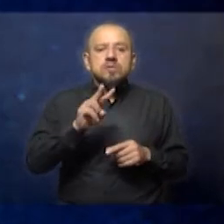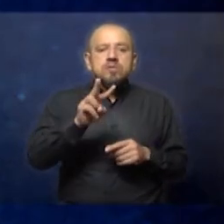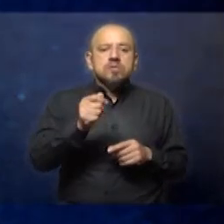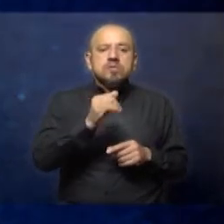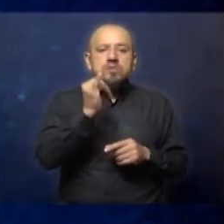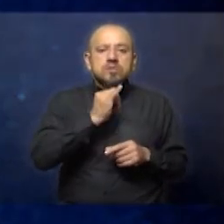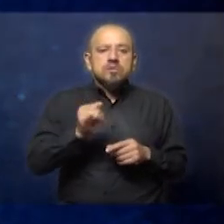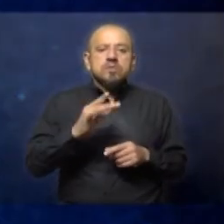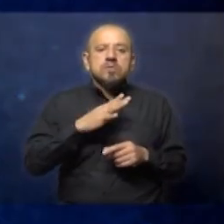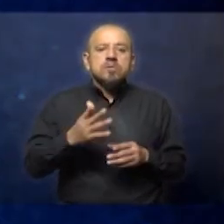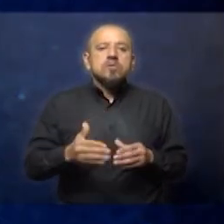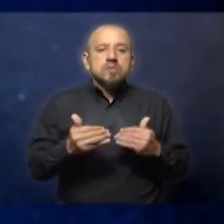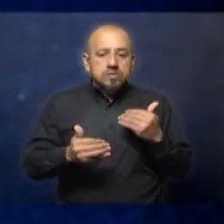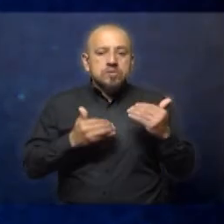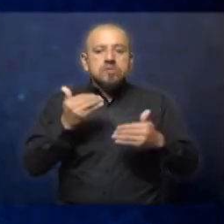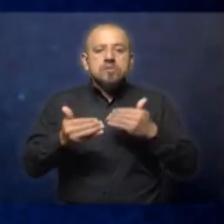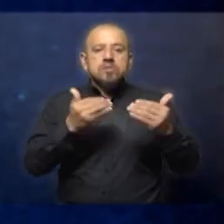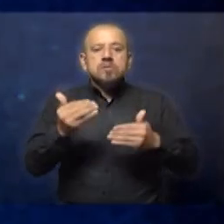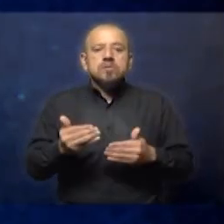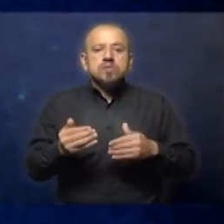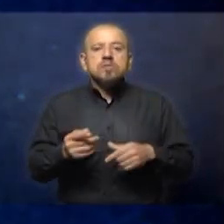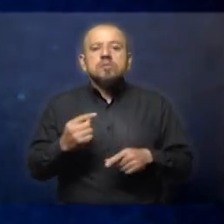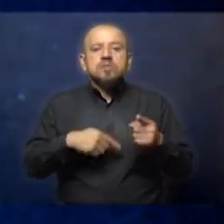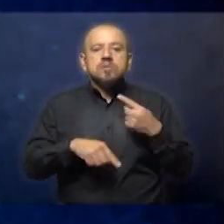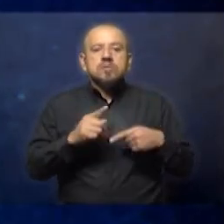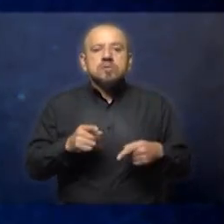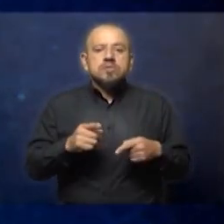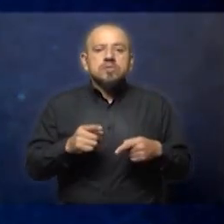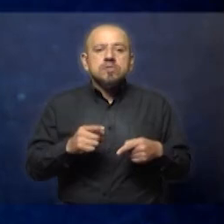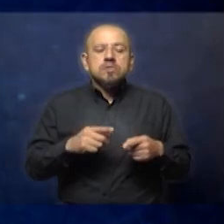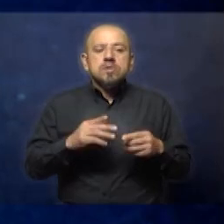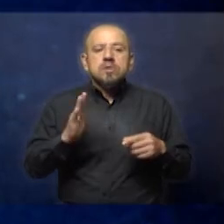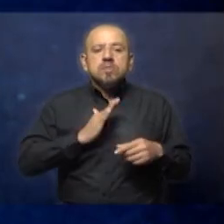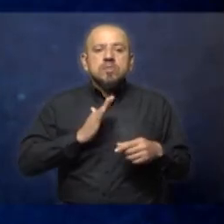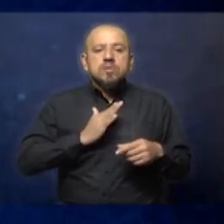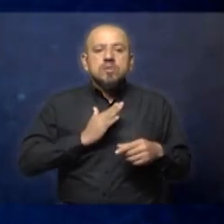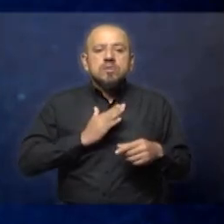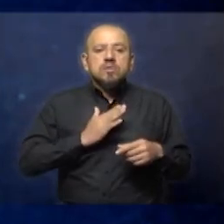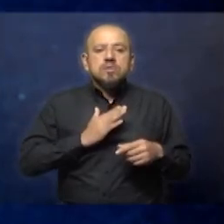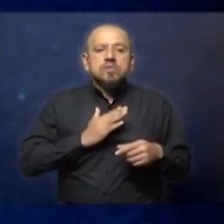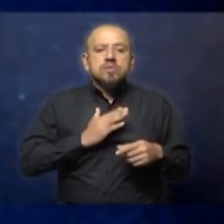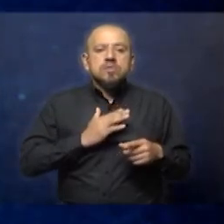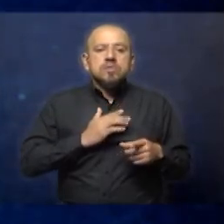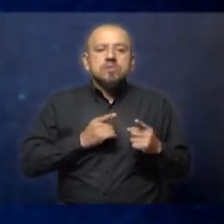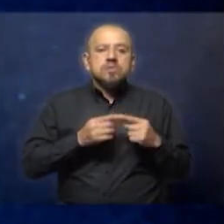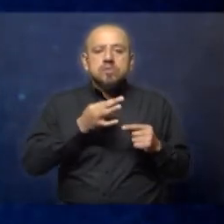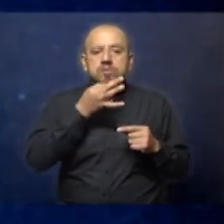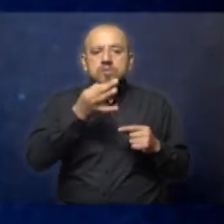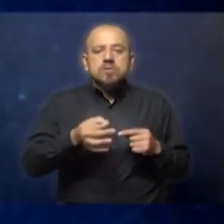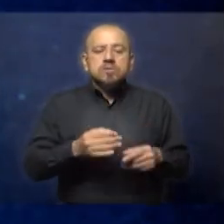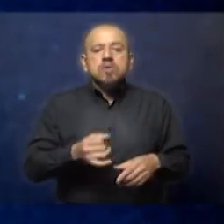daba mucho más pasos digamos en ese aspecto y también la desnaturalización de la mujer John Stuart decía